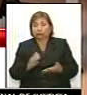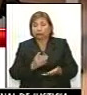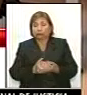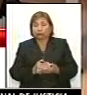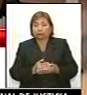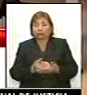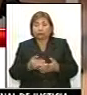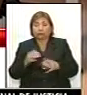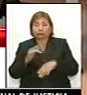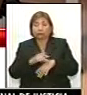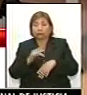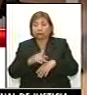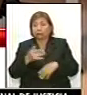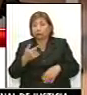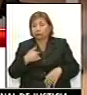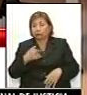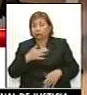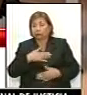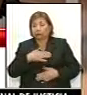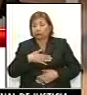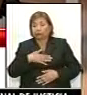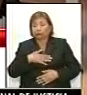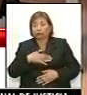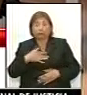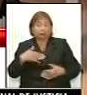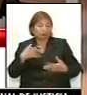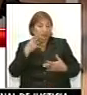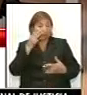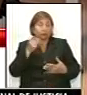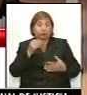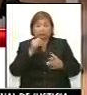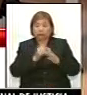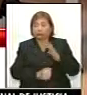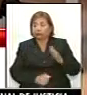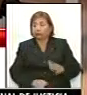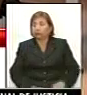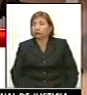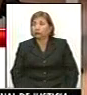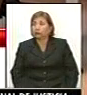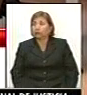de insinuaciones, cayendo en un tema de abuso.